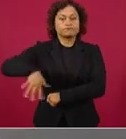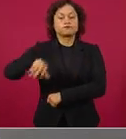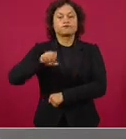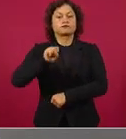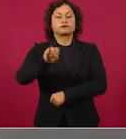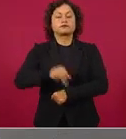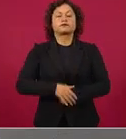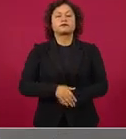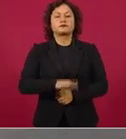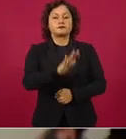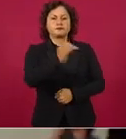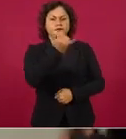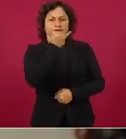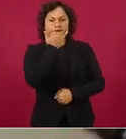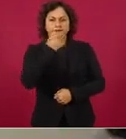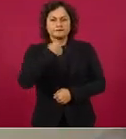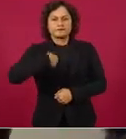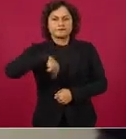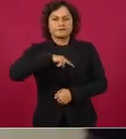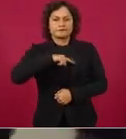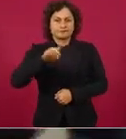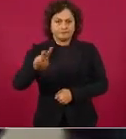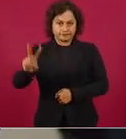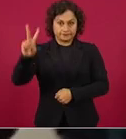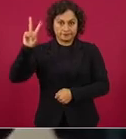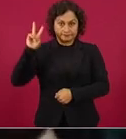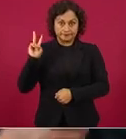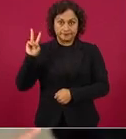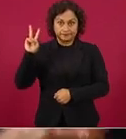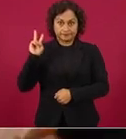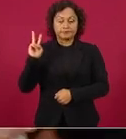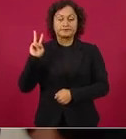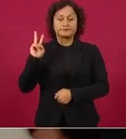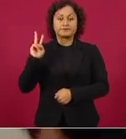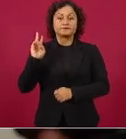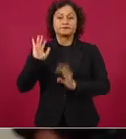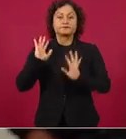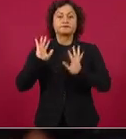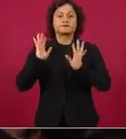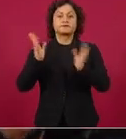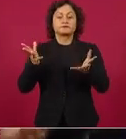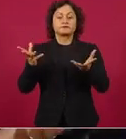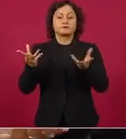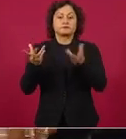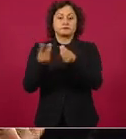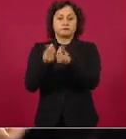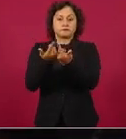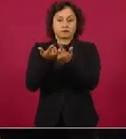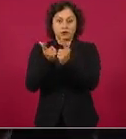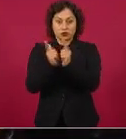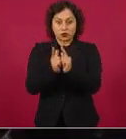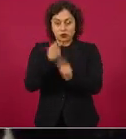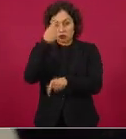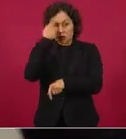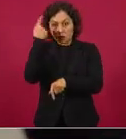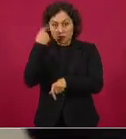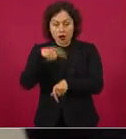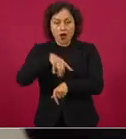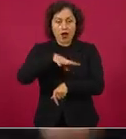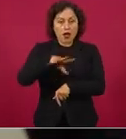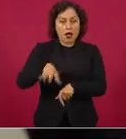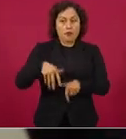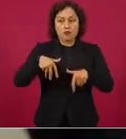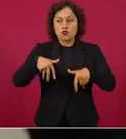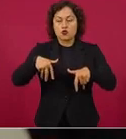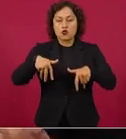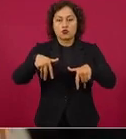viernes nosotros empezamos a tratar de formar brigadas de búsqueda, una brigada de búsqueda para